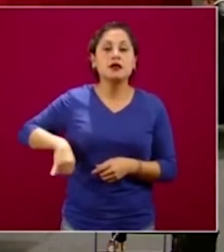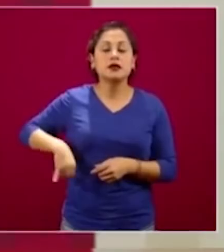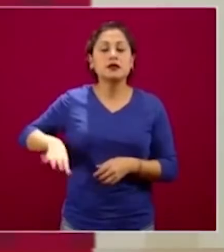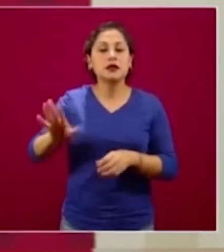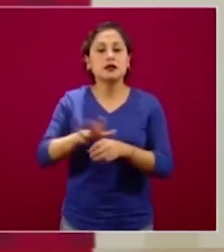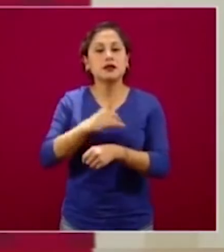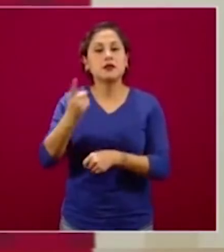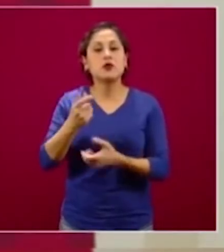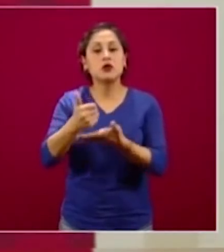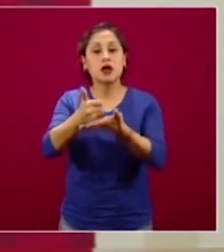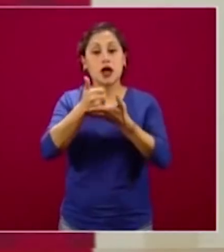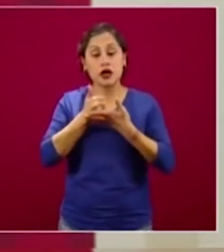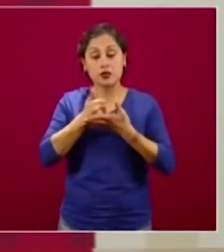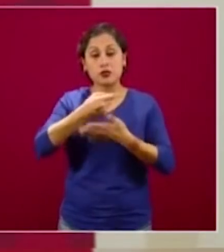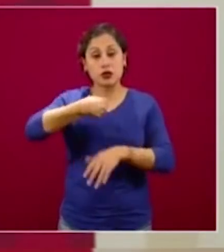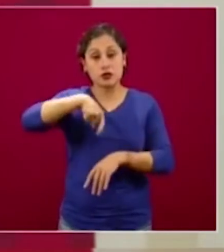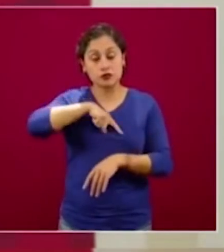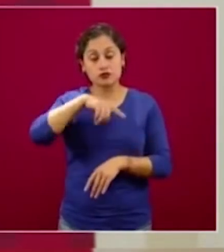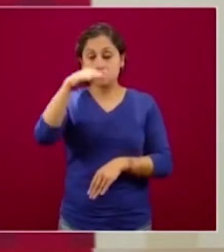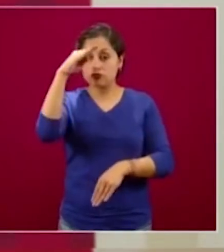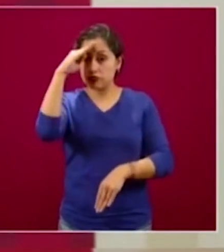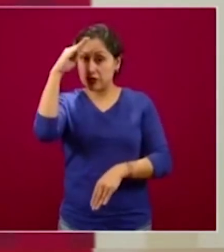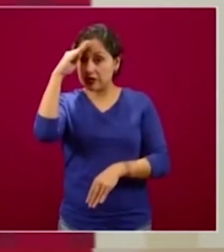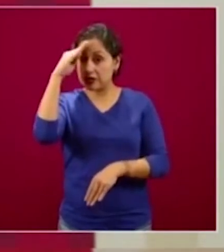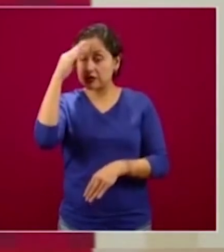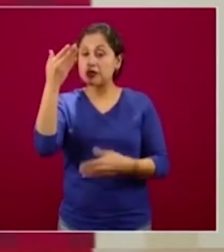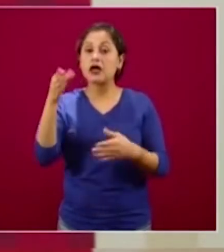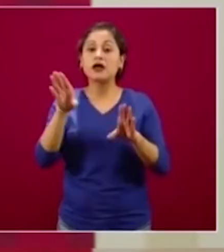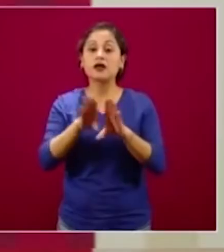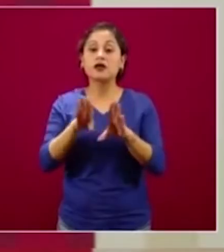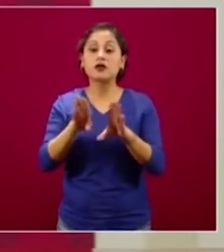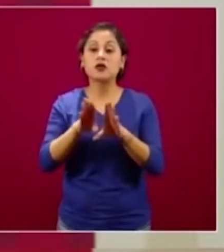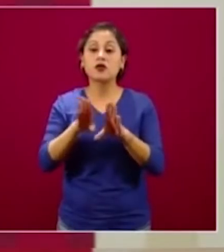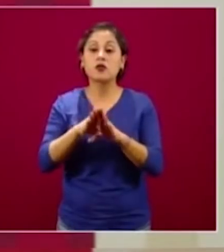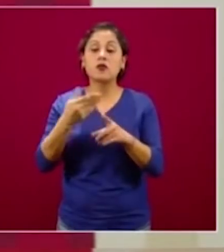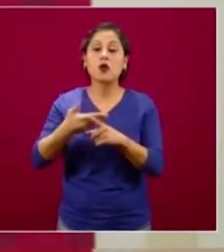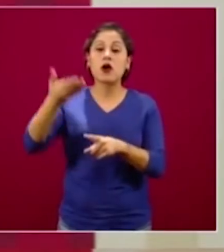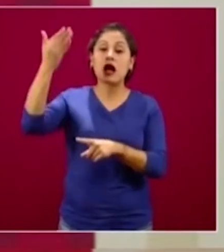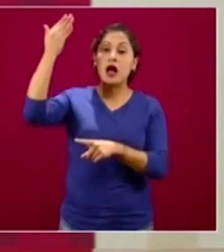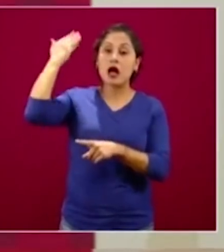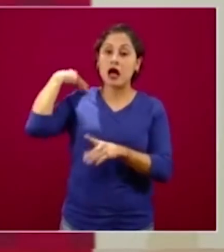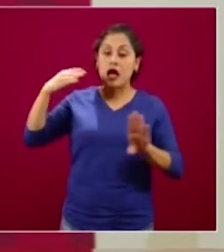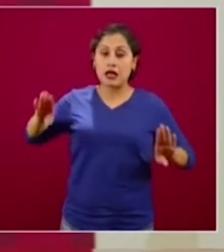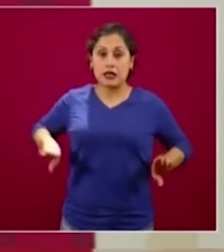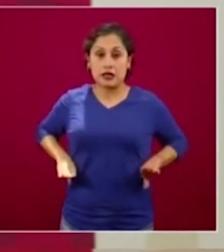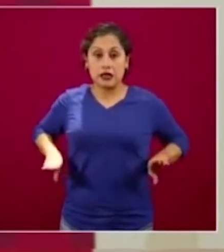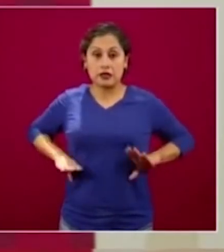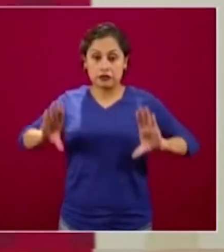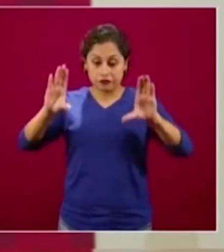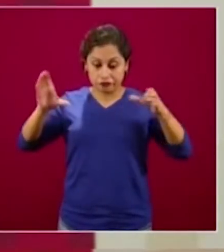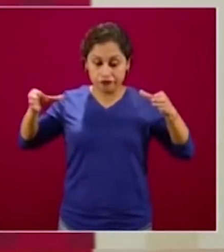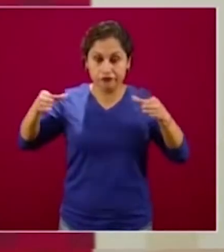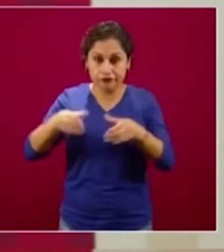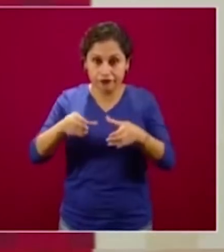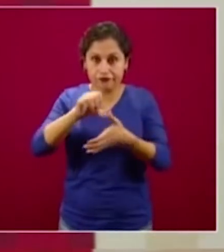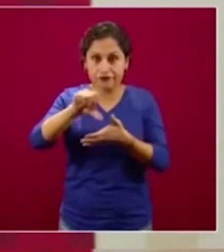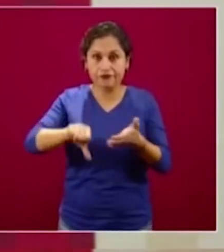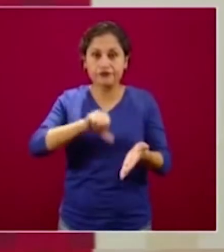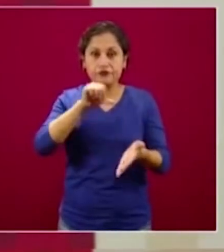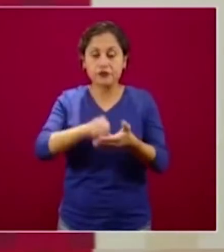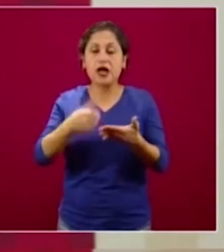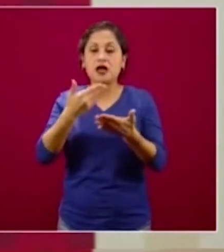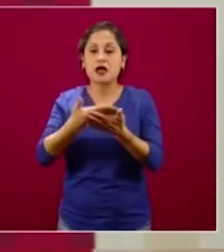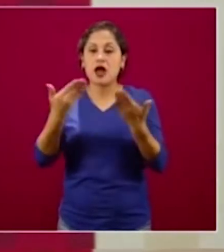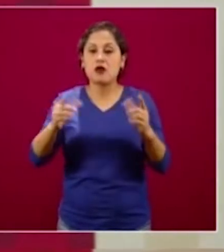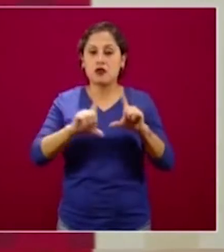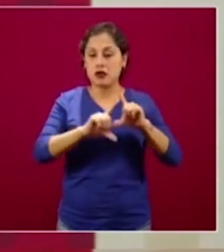reflexionar sobre la historia centralista y la estructura federalista de federal de nuestra